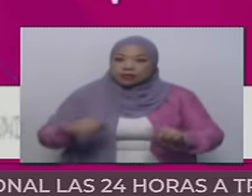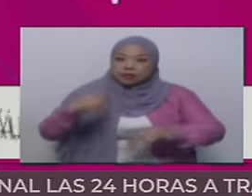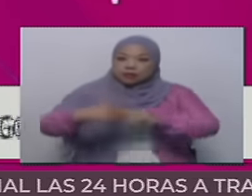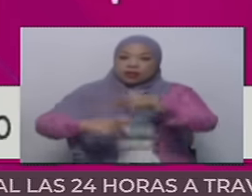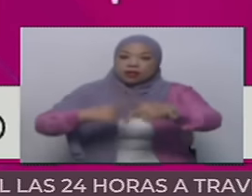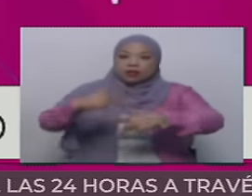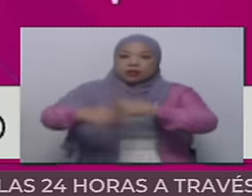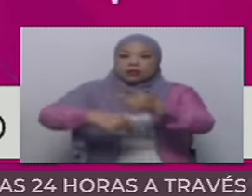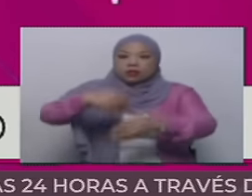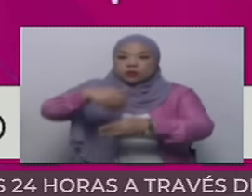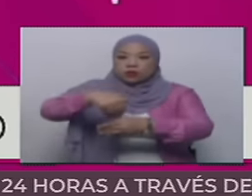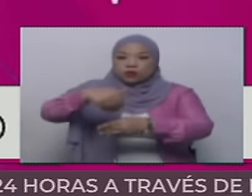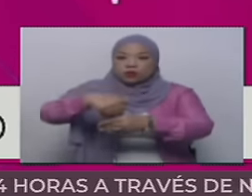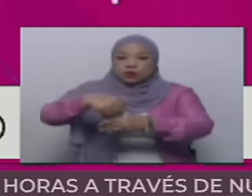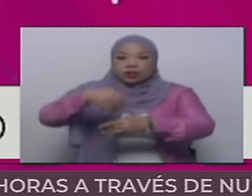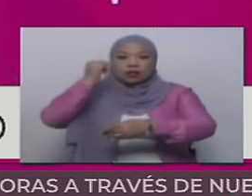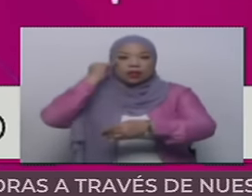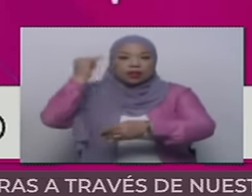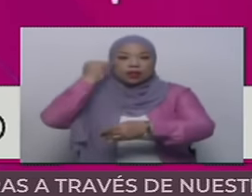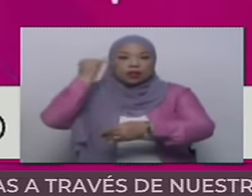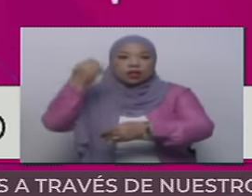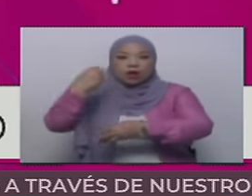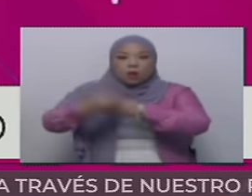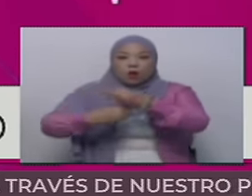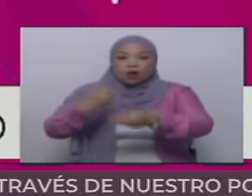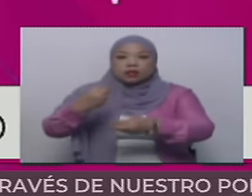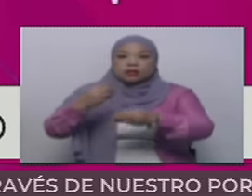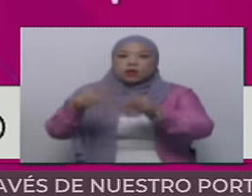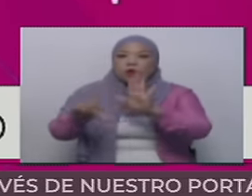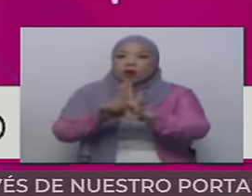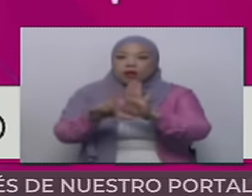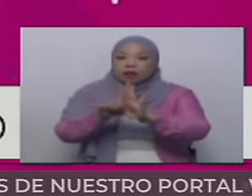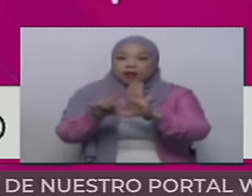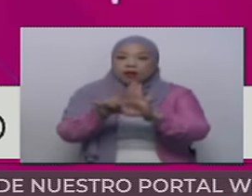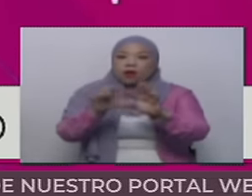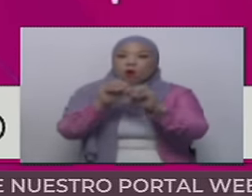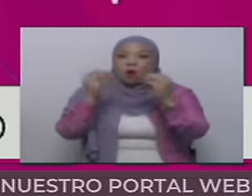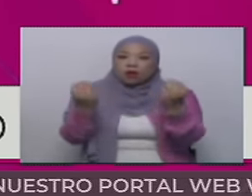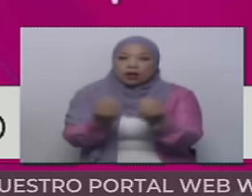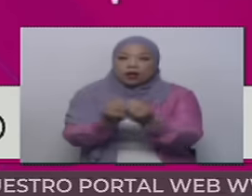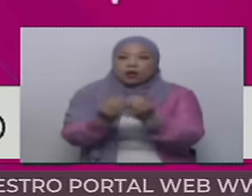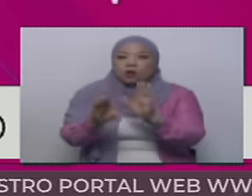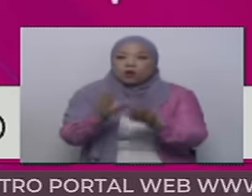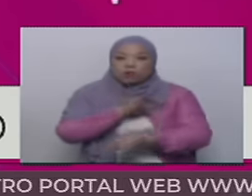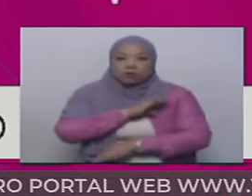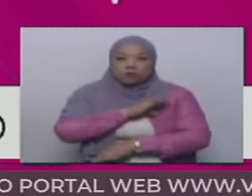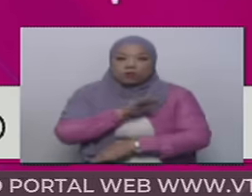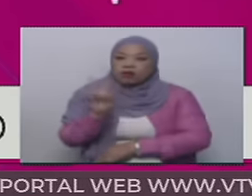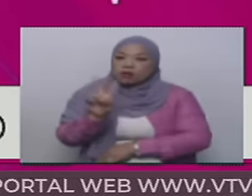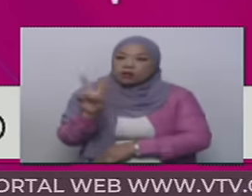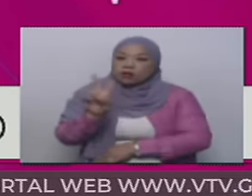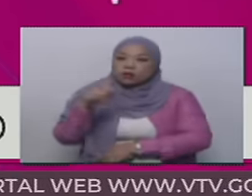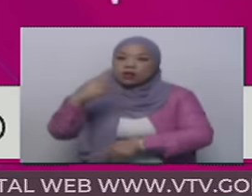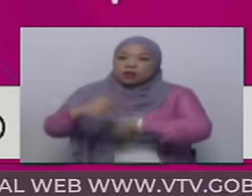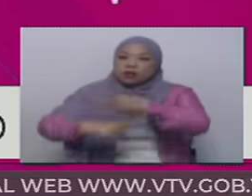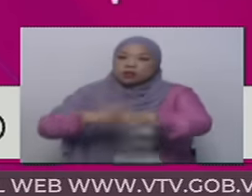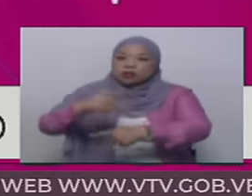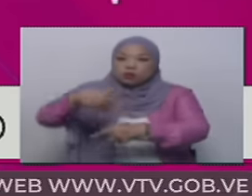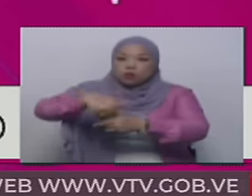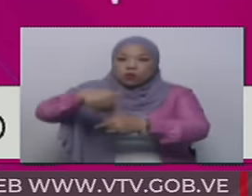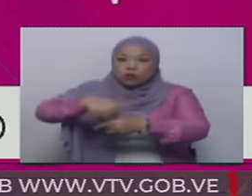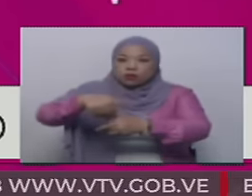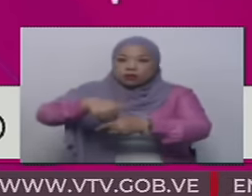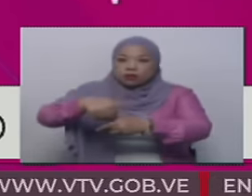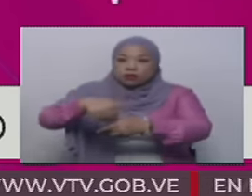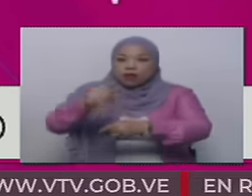Ha surgido una idea de construir un código orgánico electoral de Venezuela, porque en Venezuela tenemos un